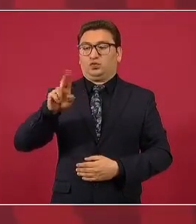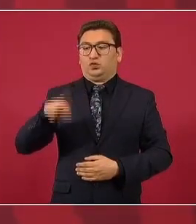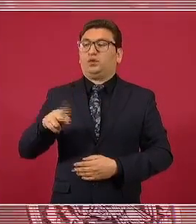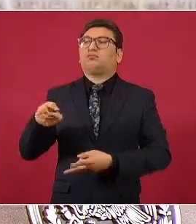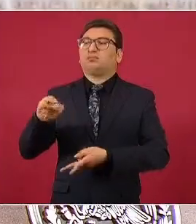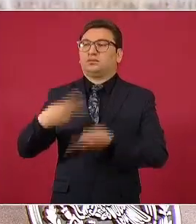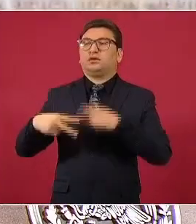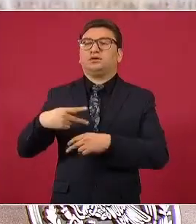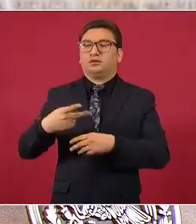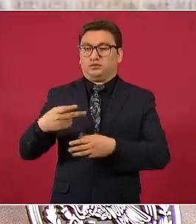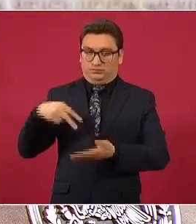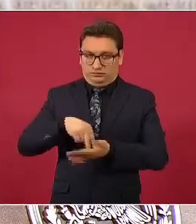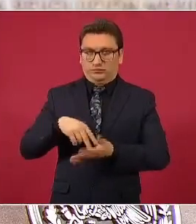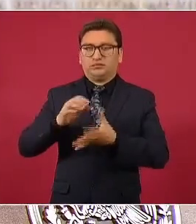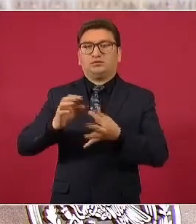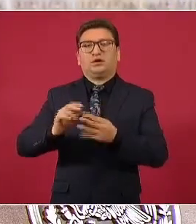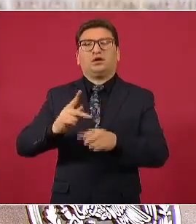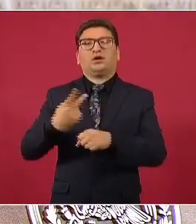decirnos qué pasó.